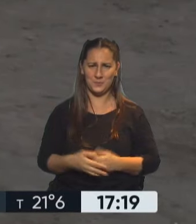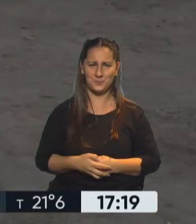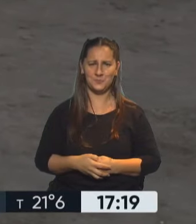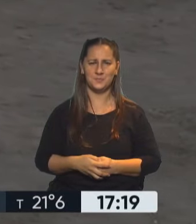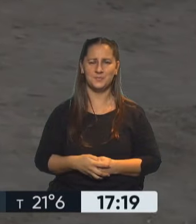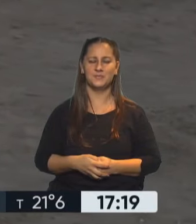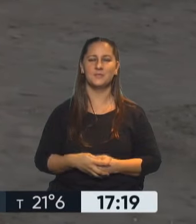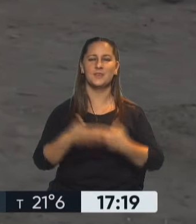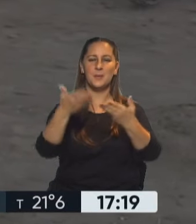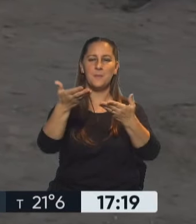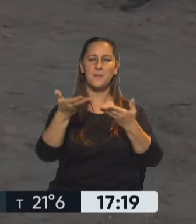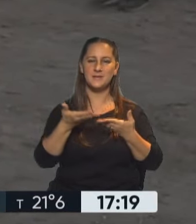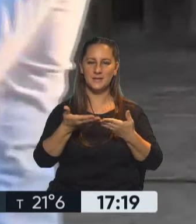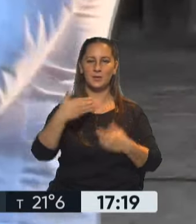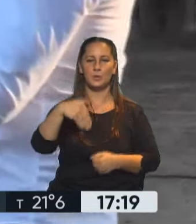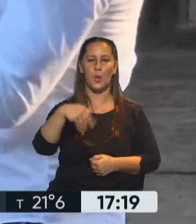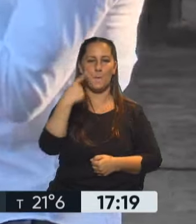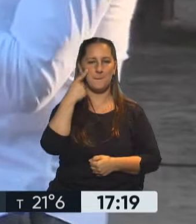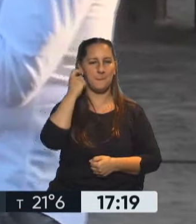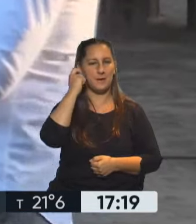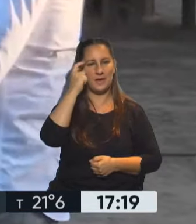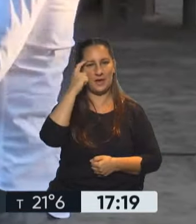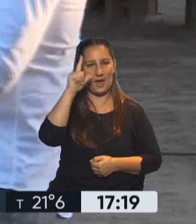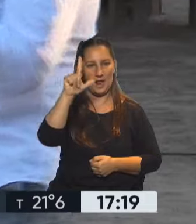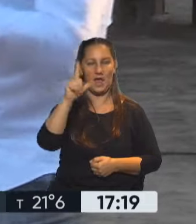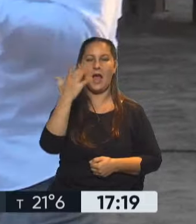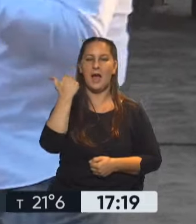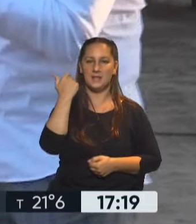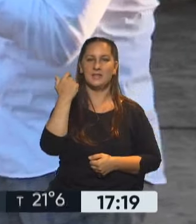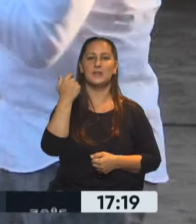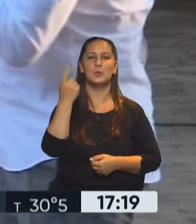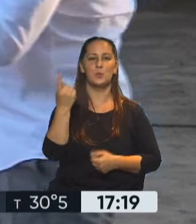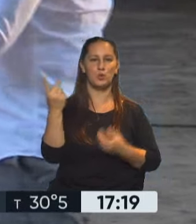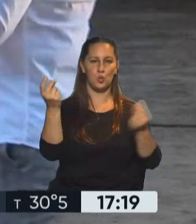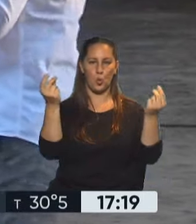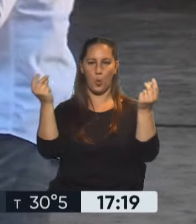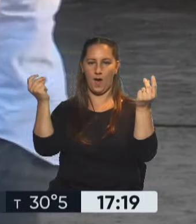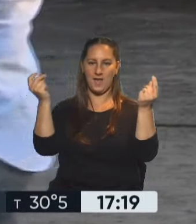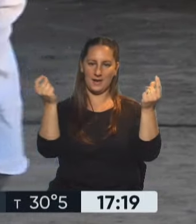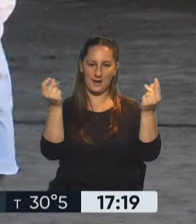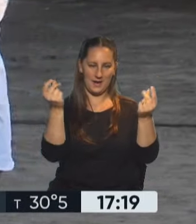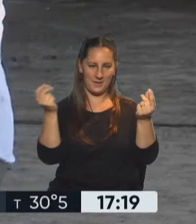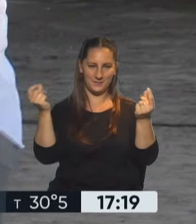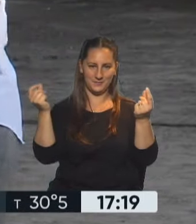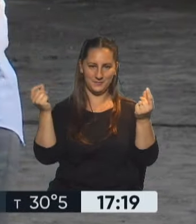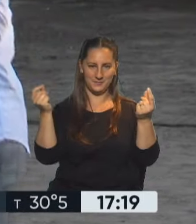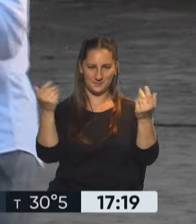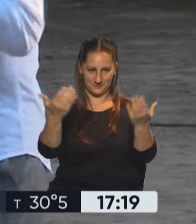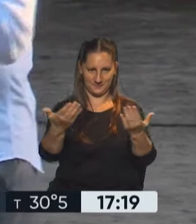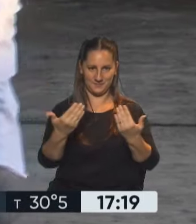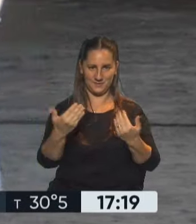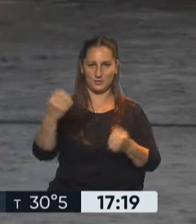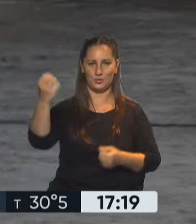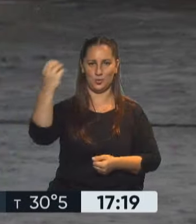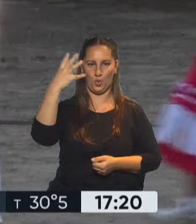¿no? Te voy a presentar a Miguel porque en la presentación anterior justamente vimos unos chicos bailando y le queremos dar, vení acá que está el sol,